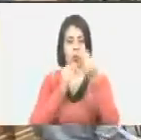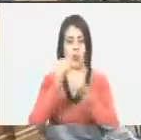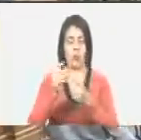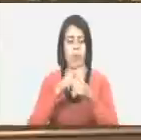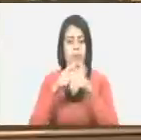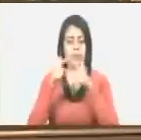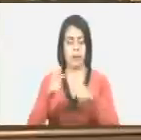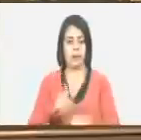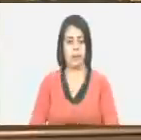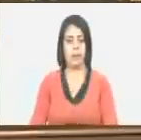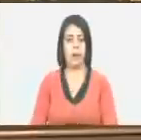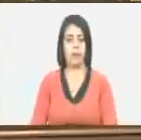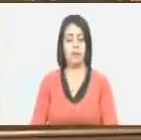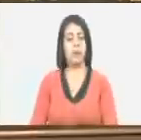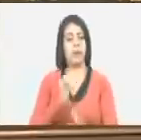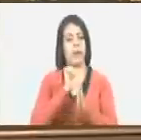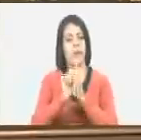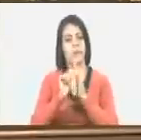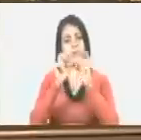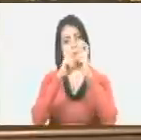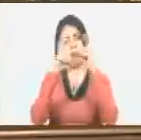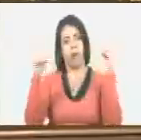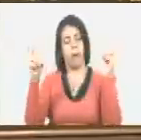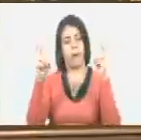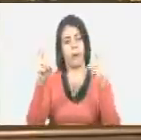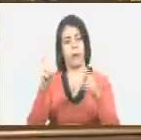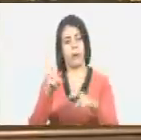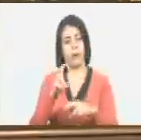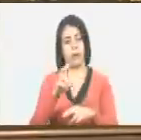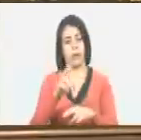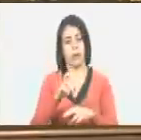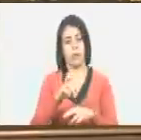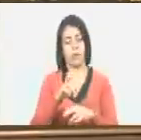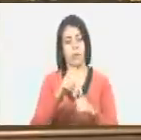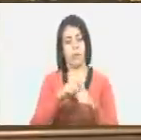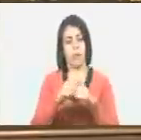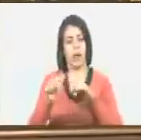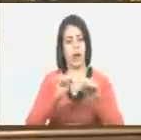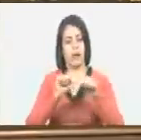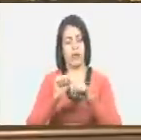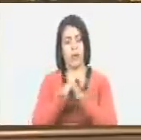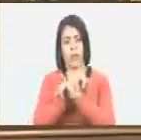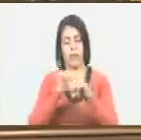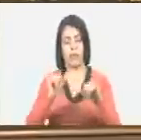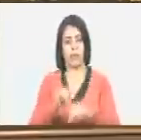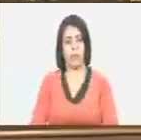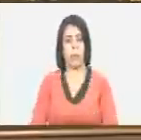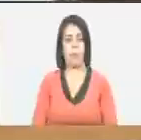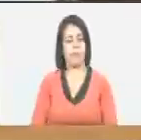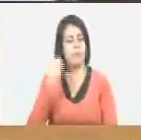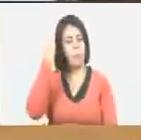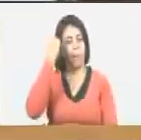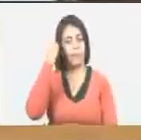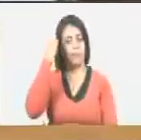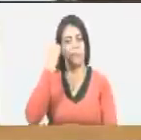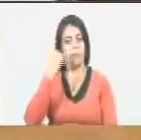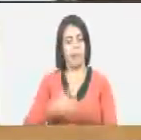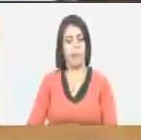la siguiente manera: epígrafe, desistimiento de la acción. Es todo, presidente. En